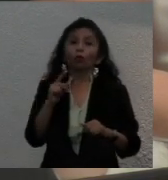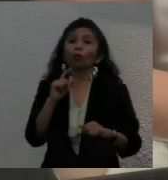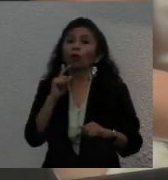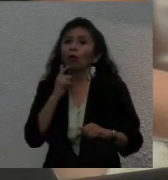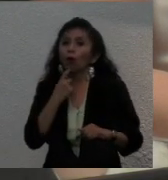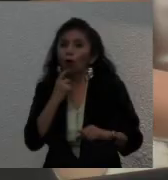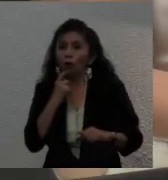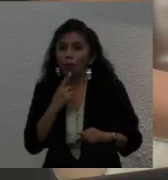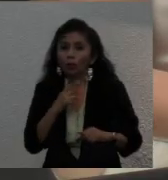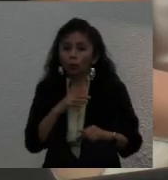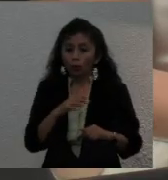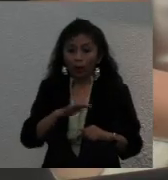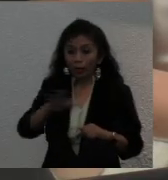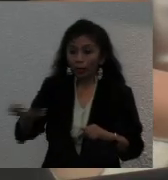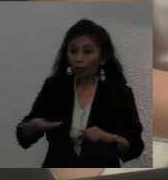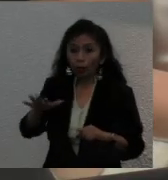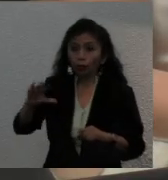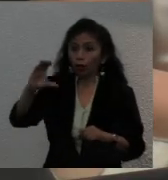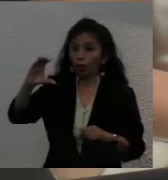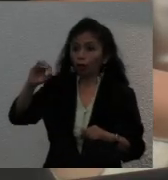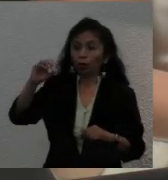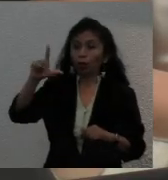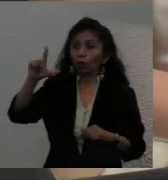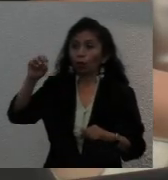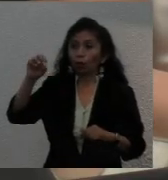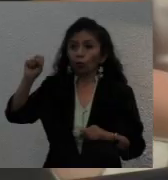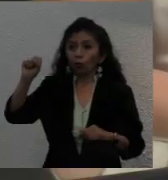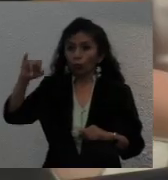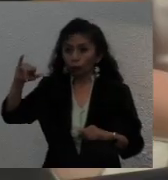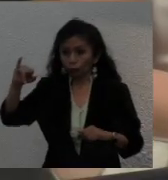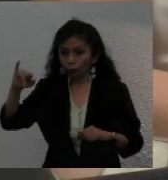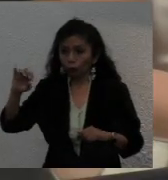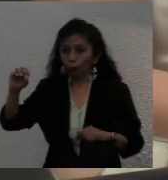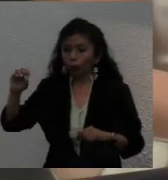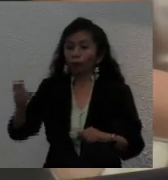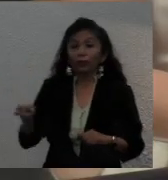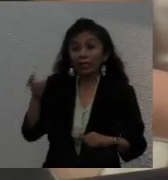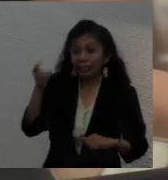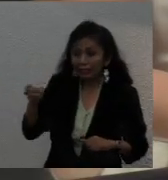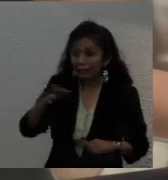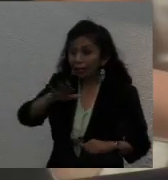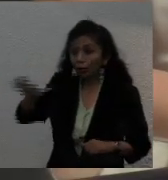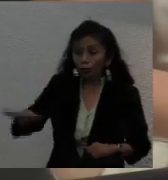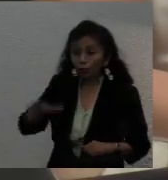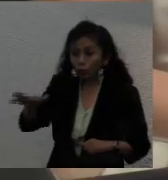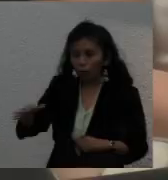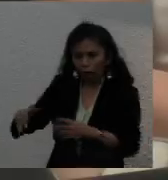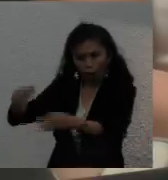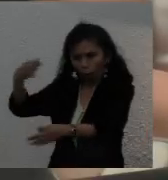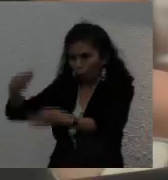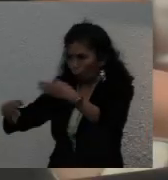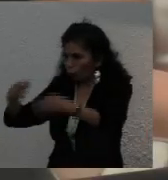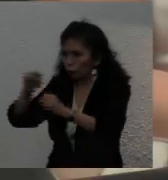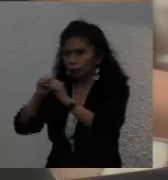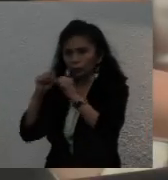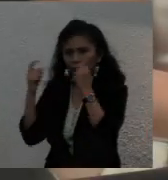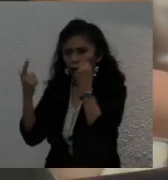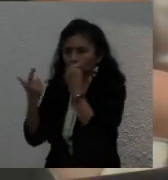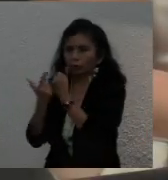Obrador, en la colonia Colosio. Enhorabuena para todos los vecinos de la Colosio y enhorabuena para la justicia social y